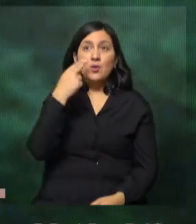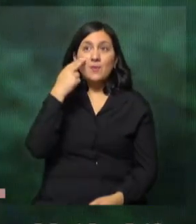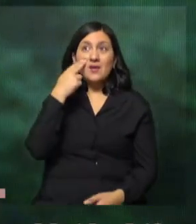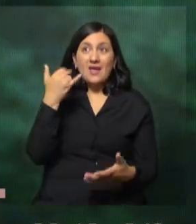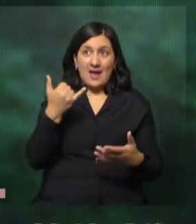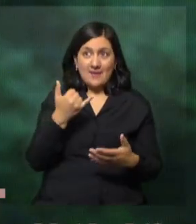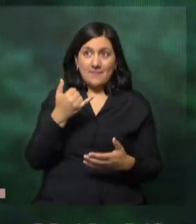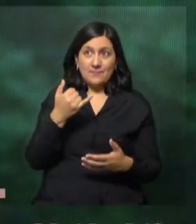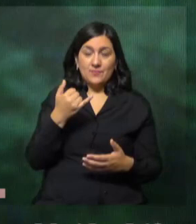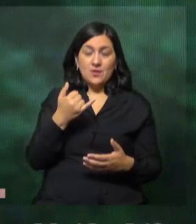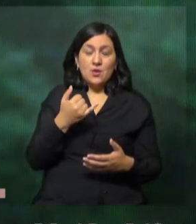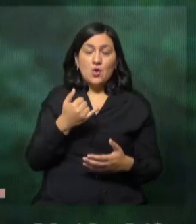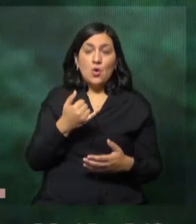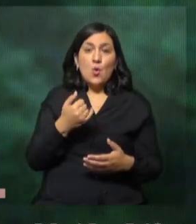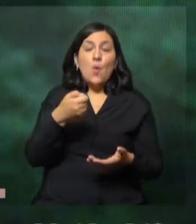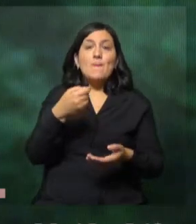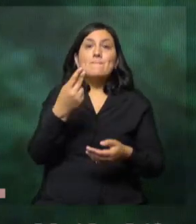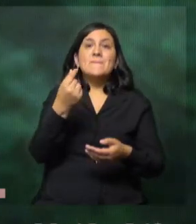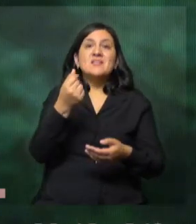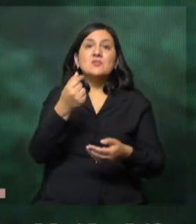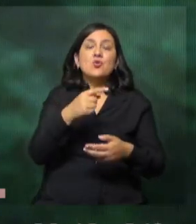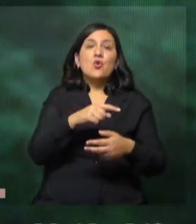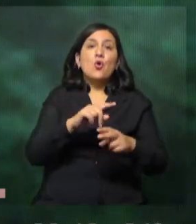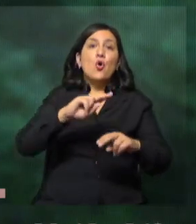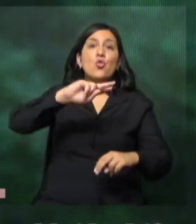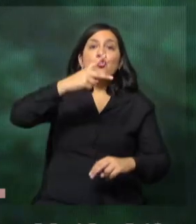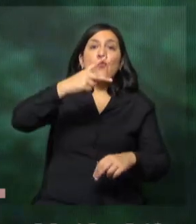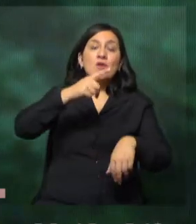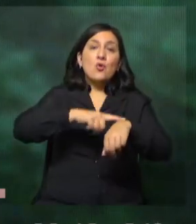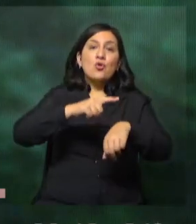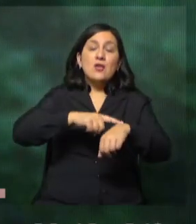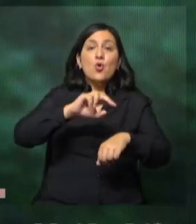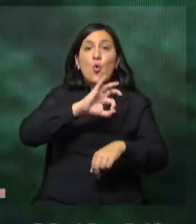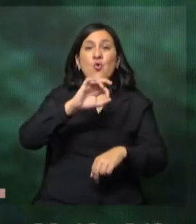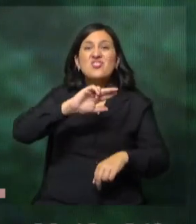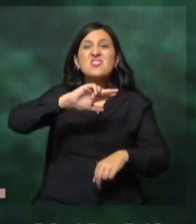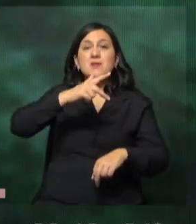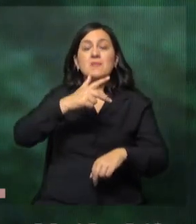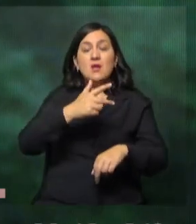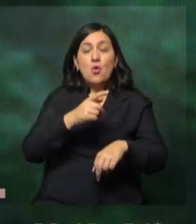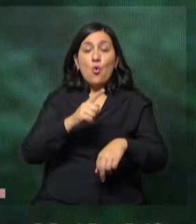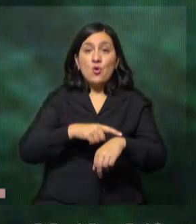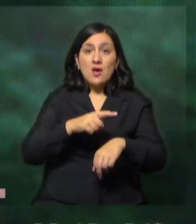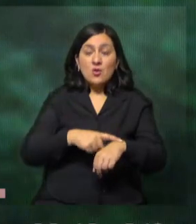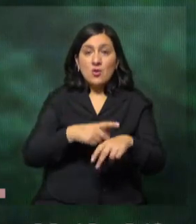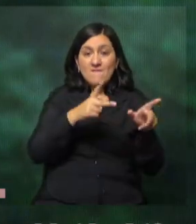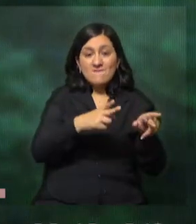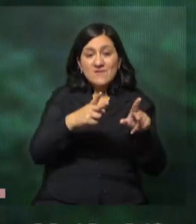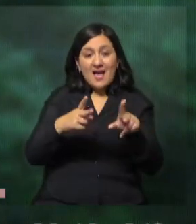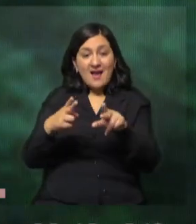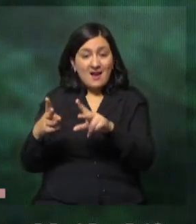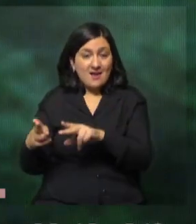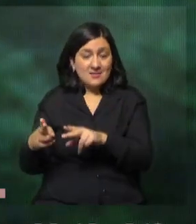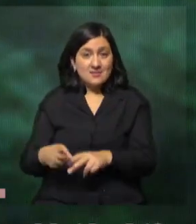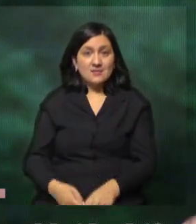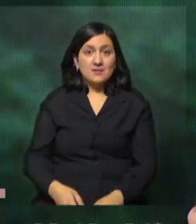una tarifa doble horario, triple horario, que esa sirve si vos tenés un consumo medio o elevado